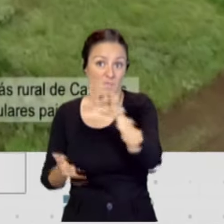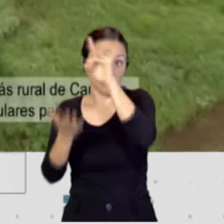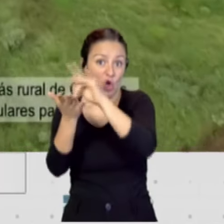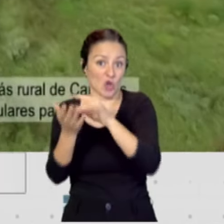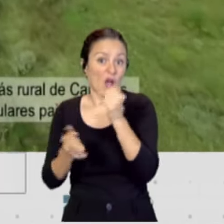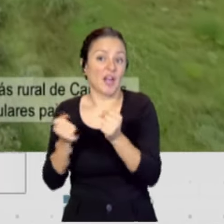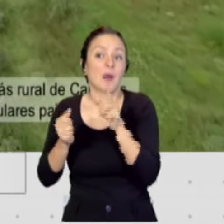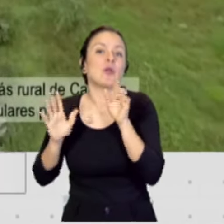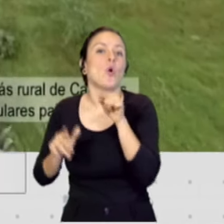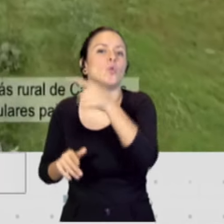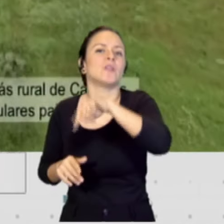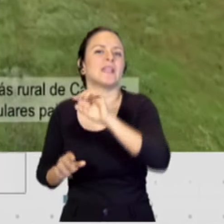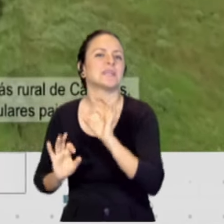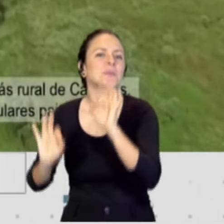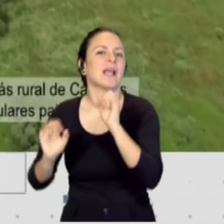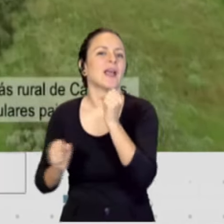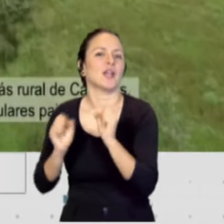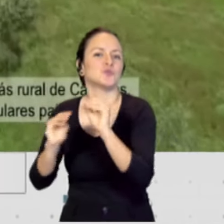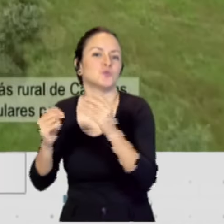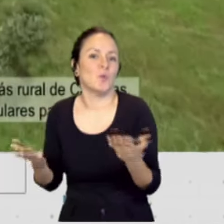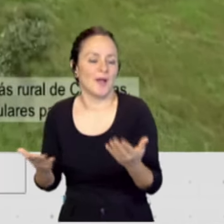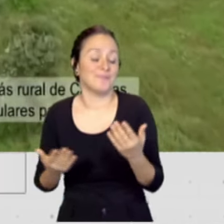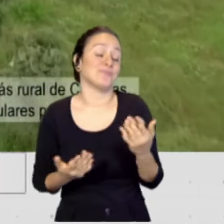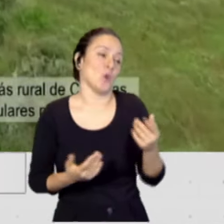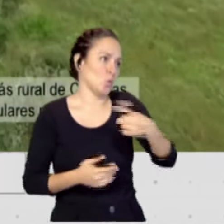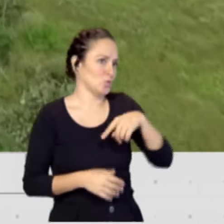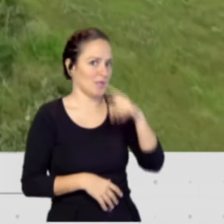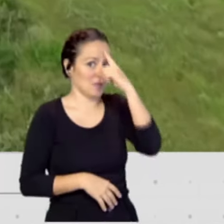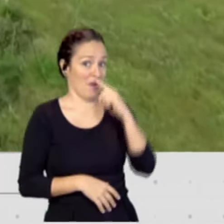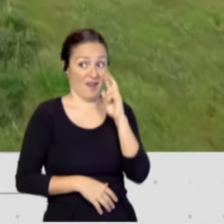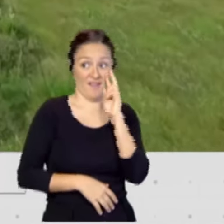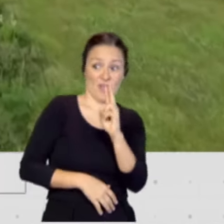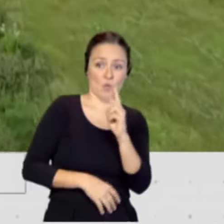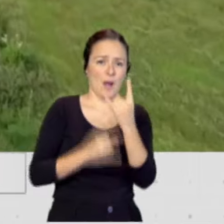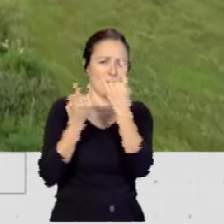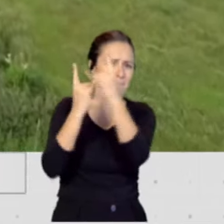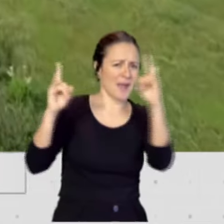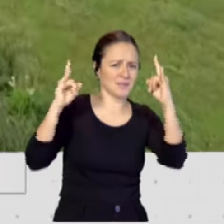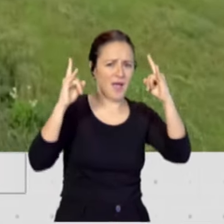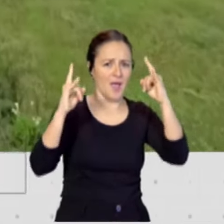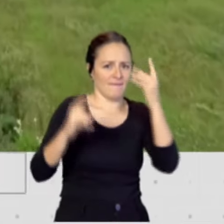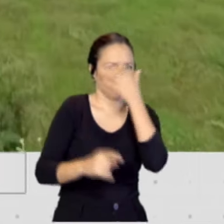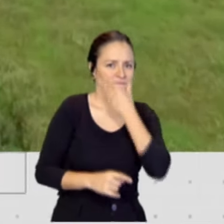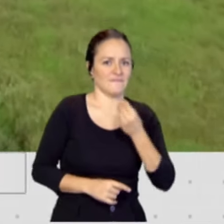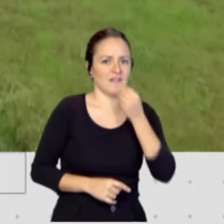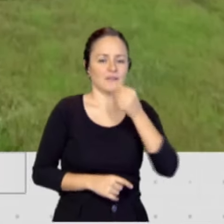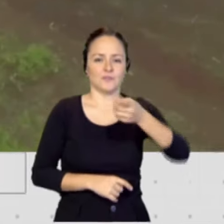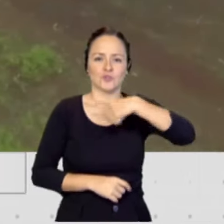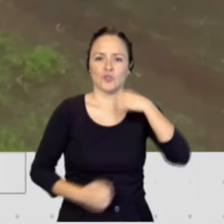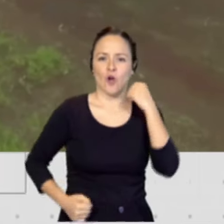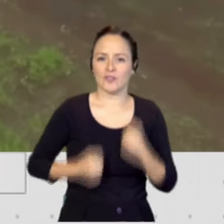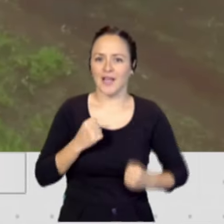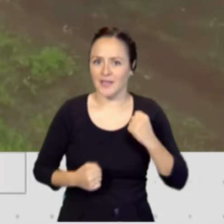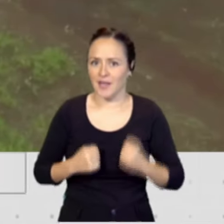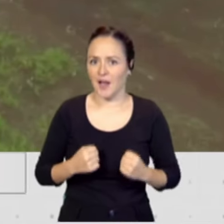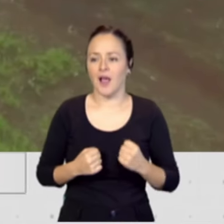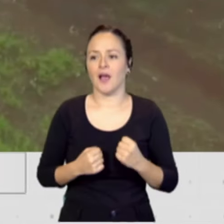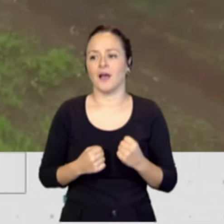especial como estamos viendo las imágenes tiene unos paisajes que son espectaculares tenemos una carrera que normalmente